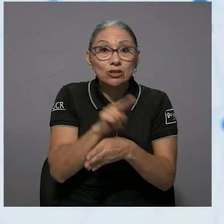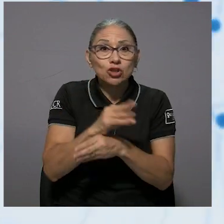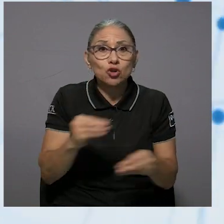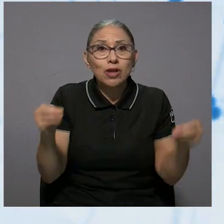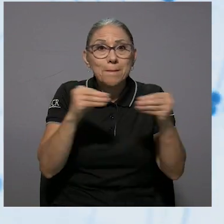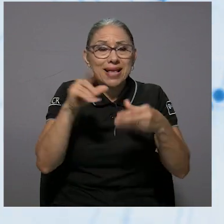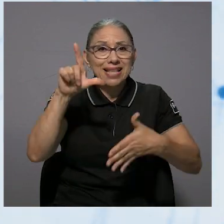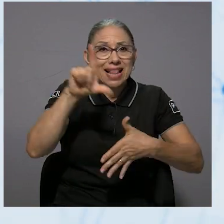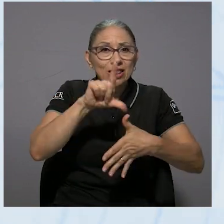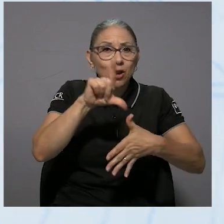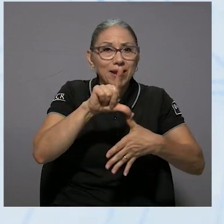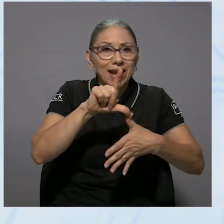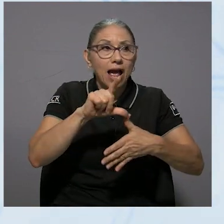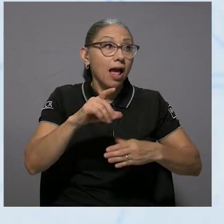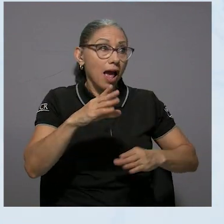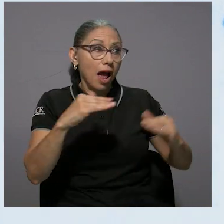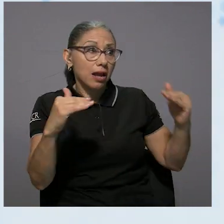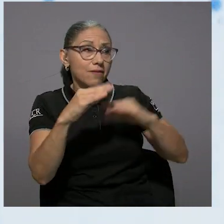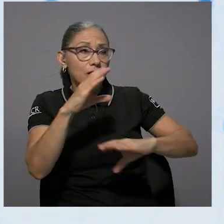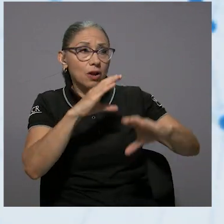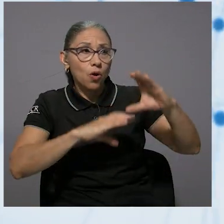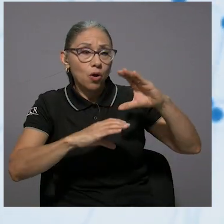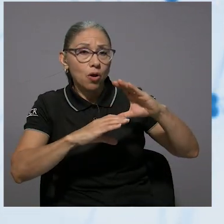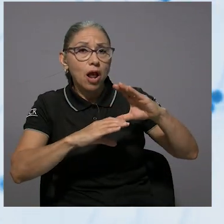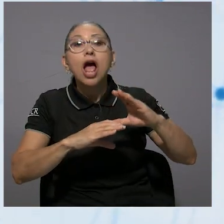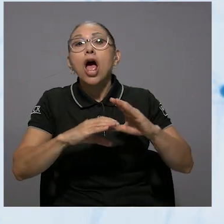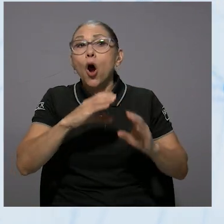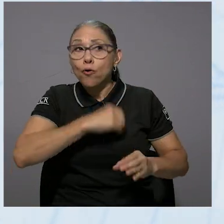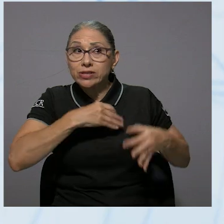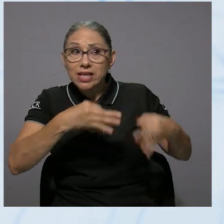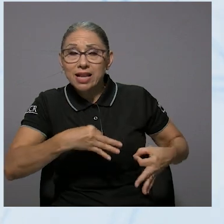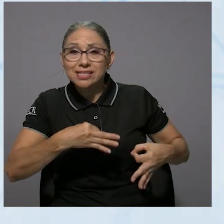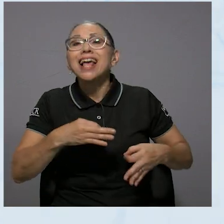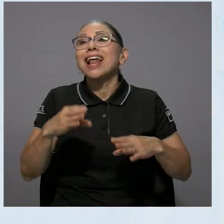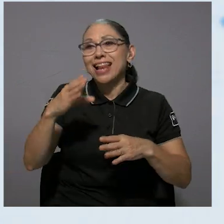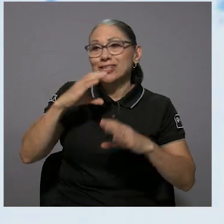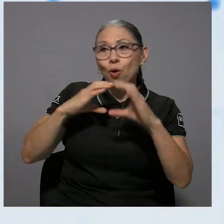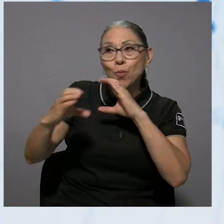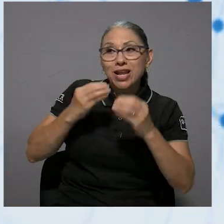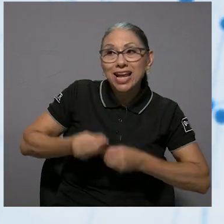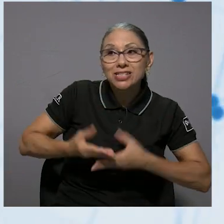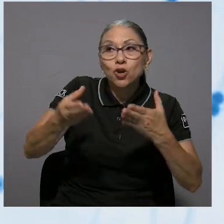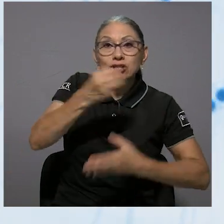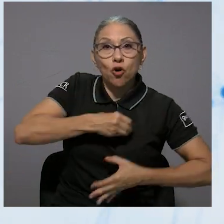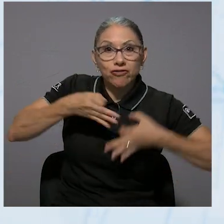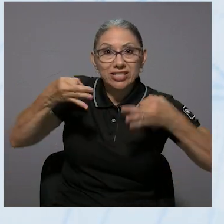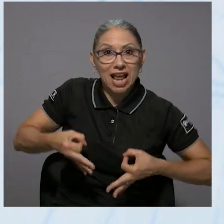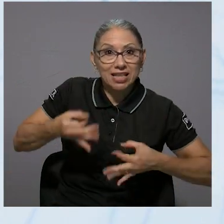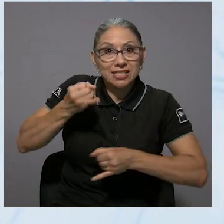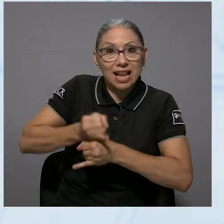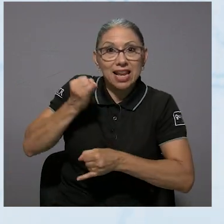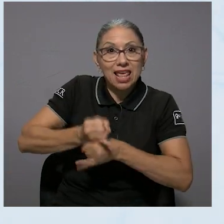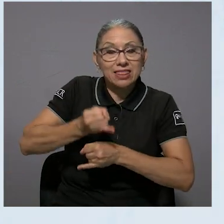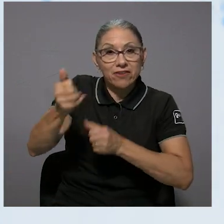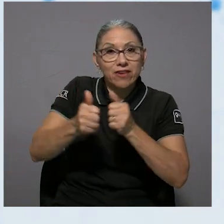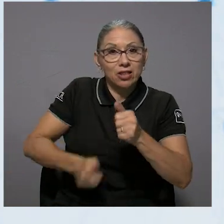en Latinoamérica. Y en el digamos, las publicaciones oficiales del ente rector, exacto. Que en este caso vimos el Ministerio